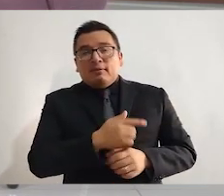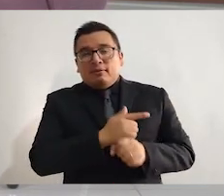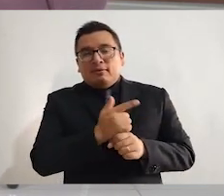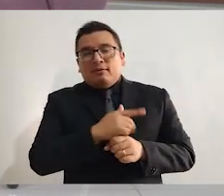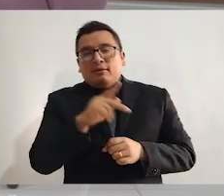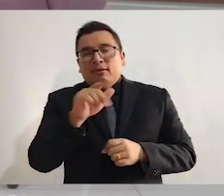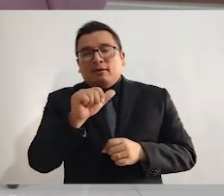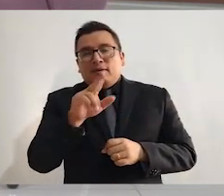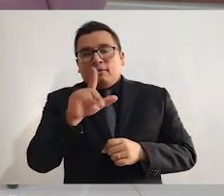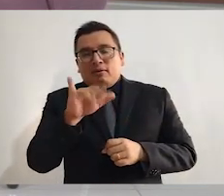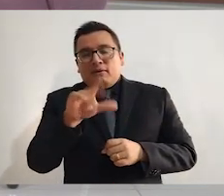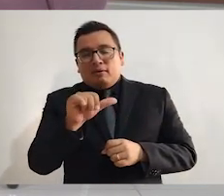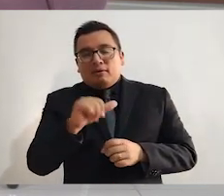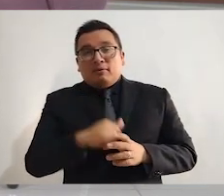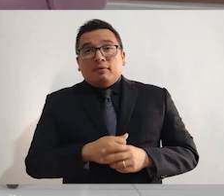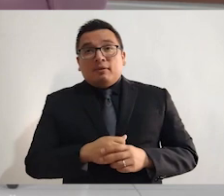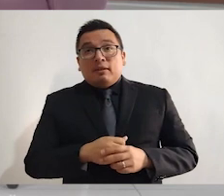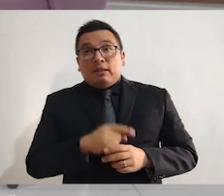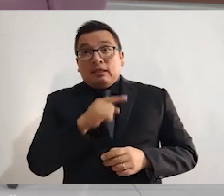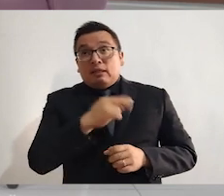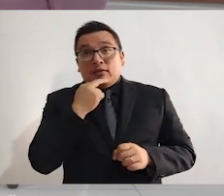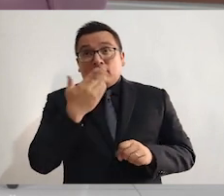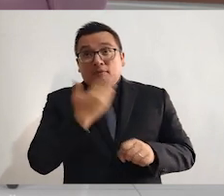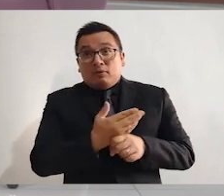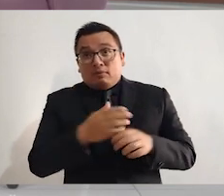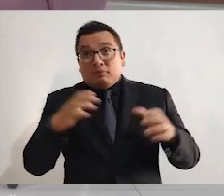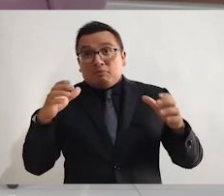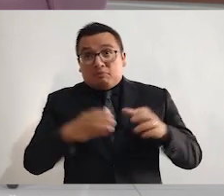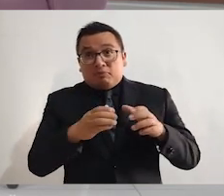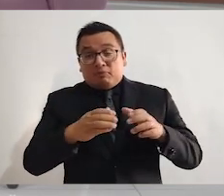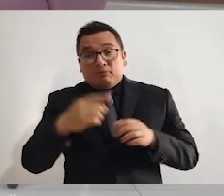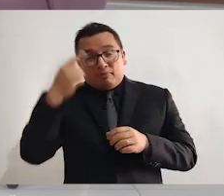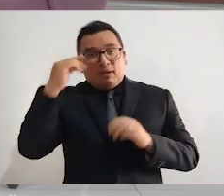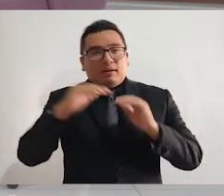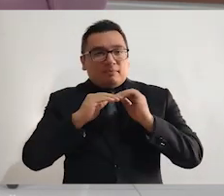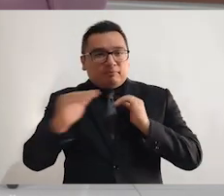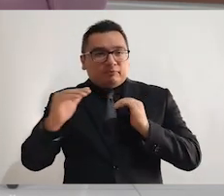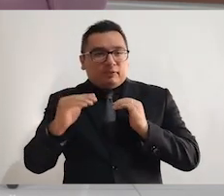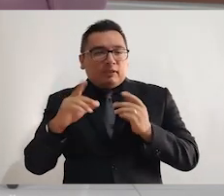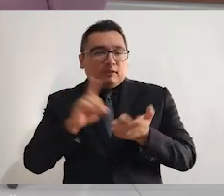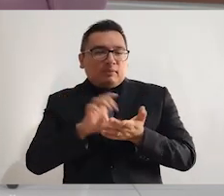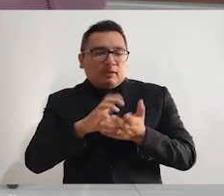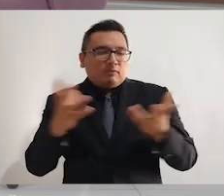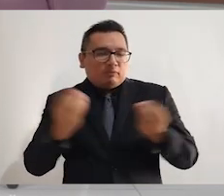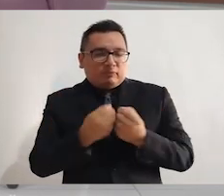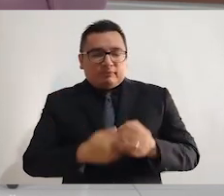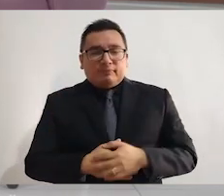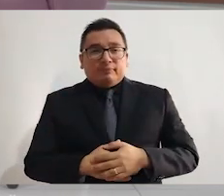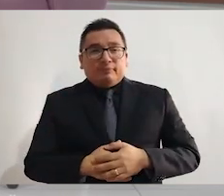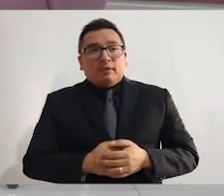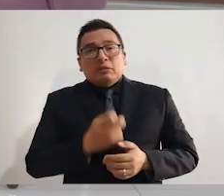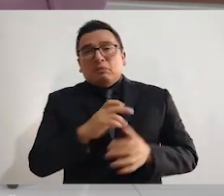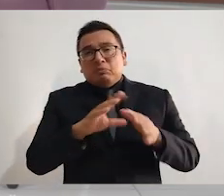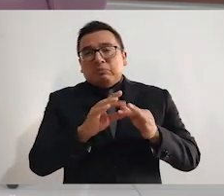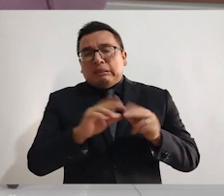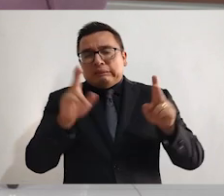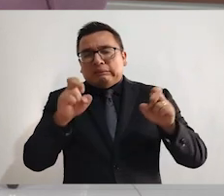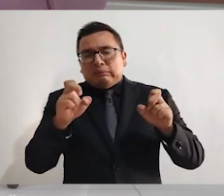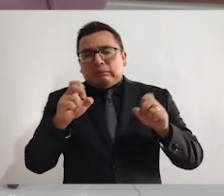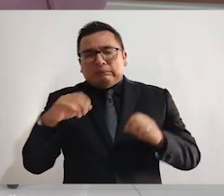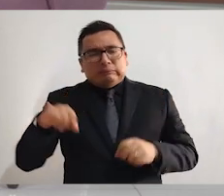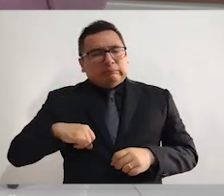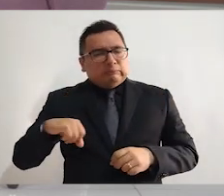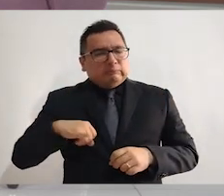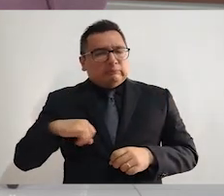la licenciada Paulina Cortés, ella es la titular de la Unidad Técnica de Paridad e Inclusión y nos está hablando de algo muy,